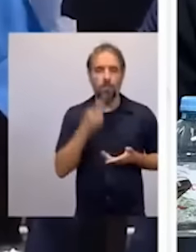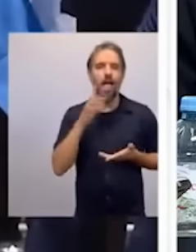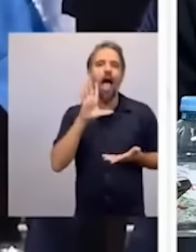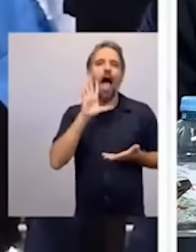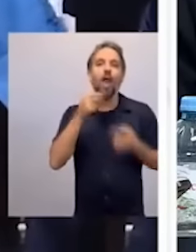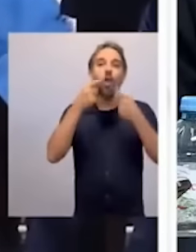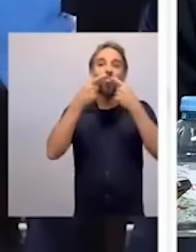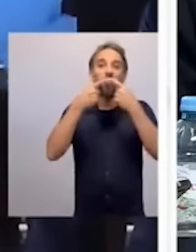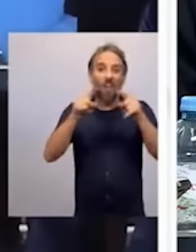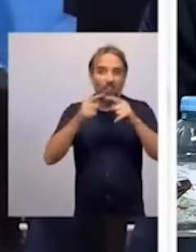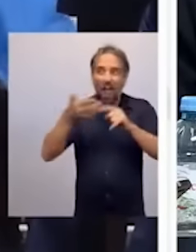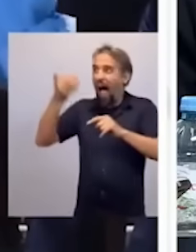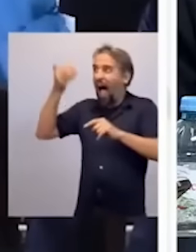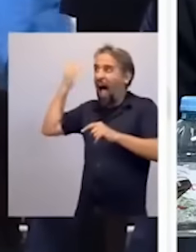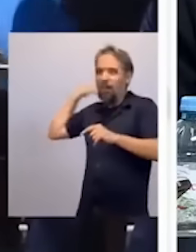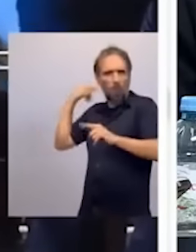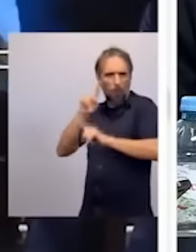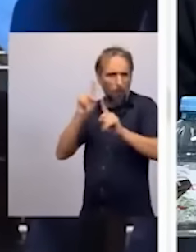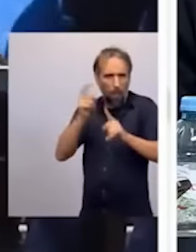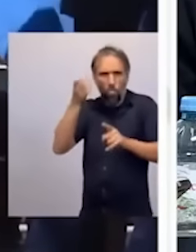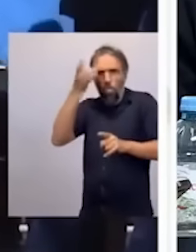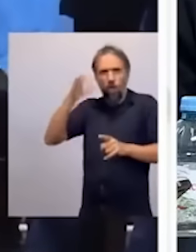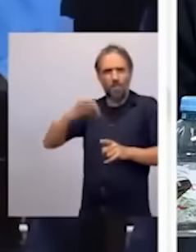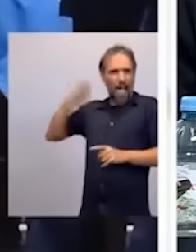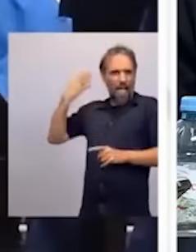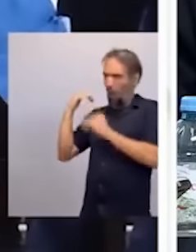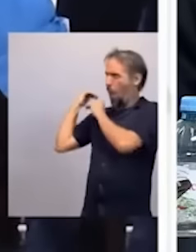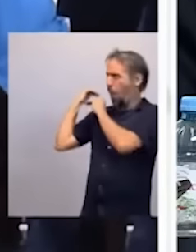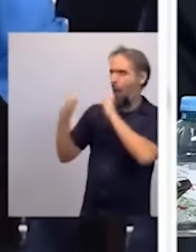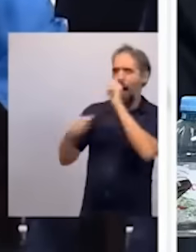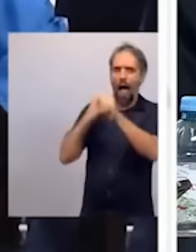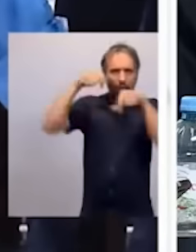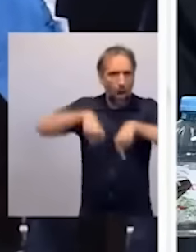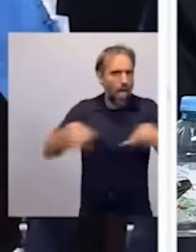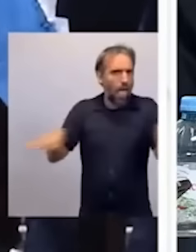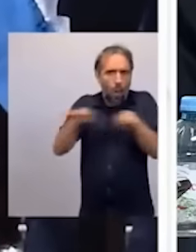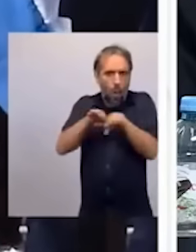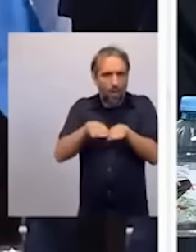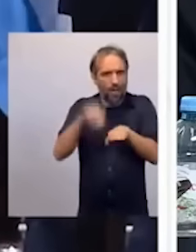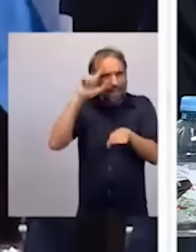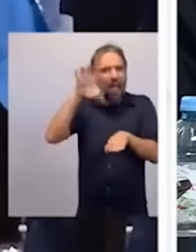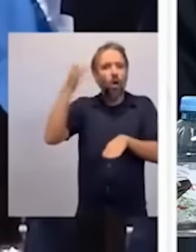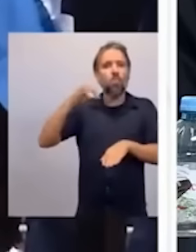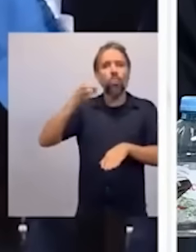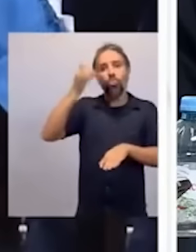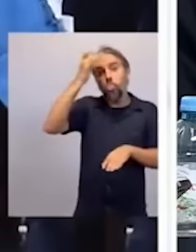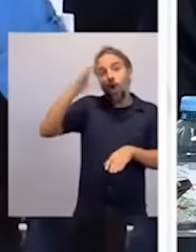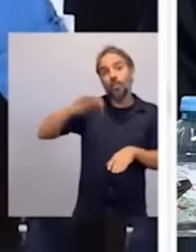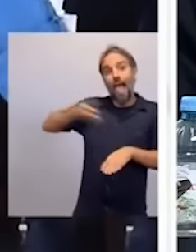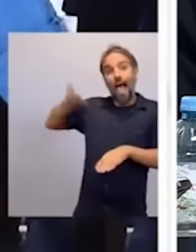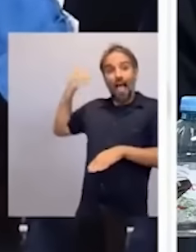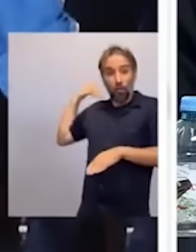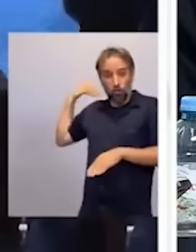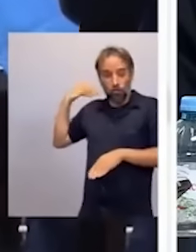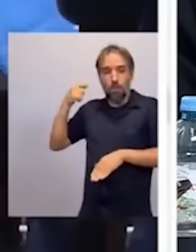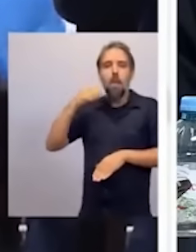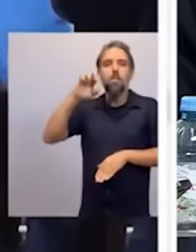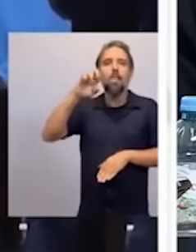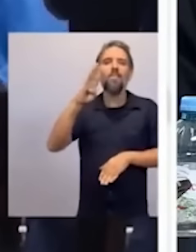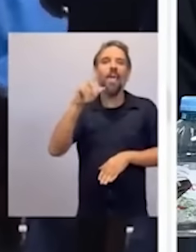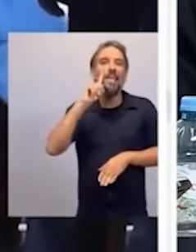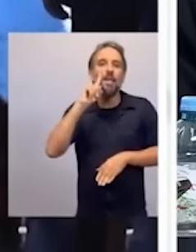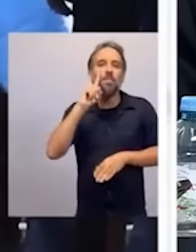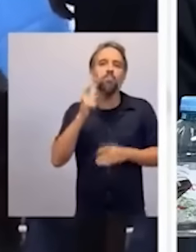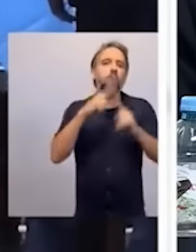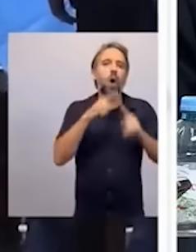grandes grupos que se dan cuenta de que la gente a la noche pone YouTube no otra cosa Este los personajes que han aparecido